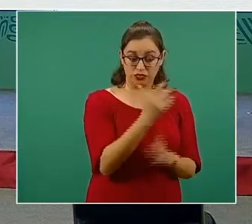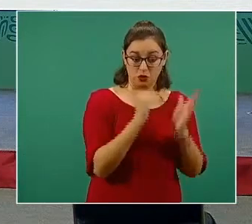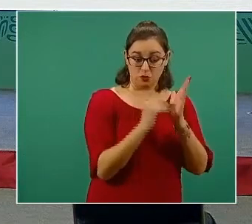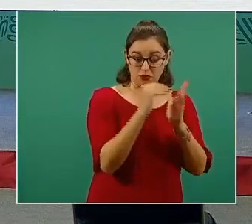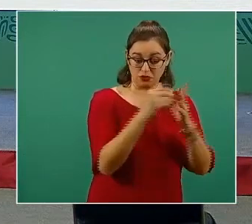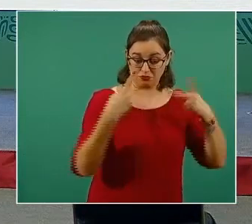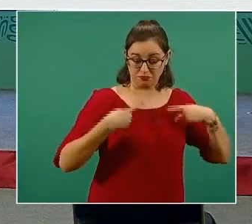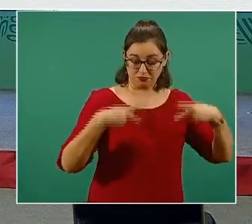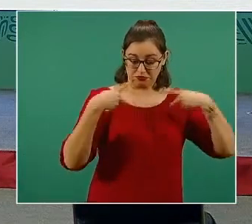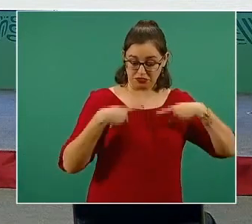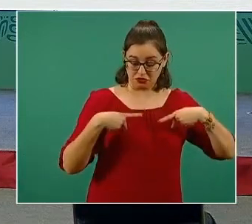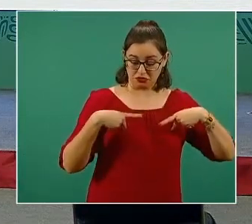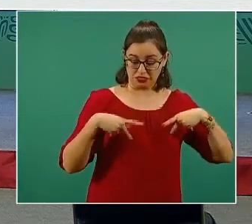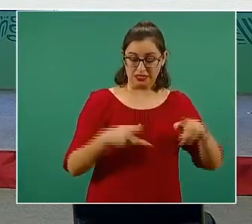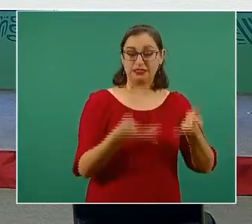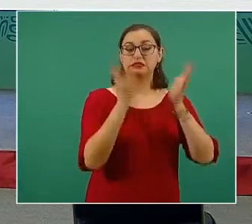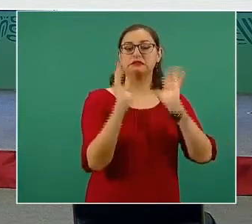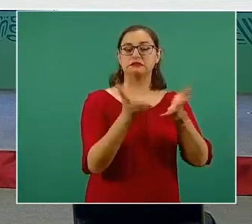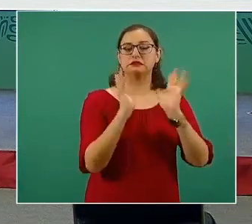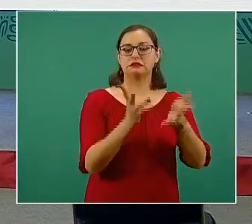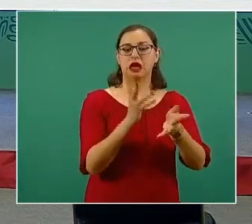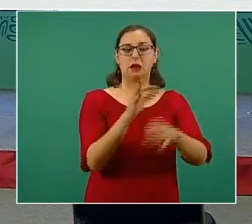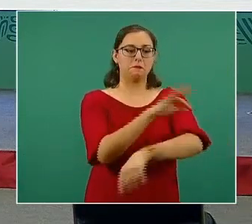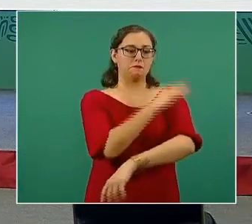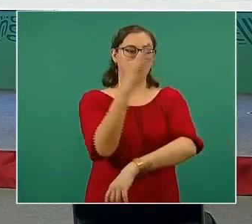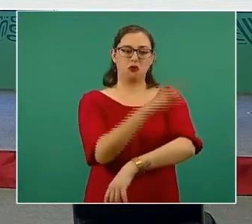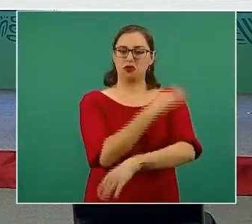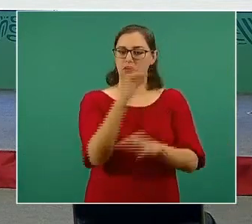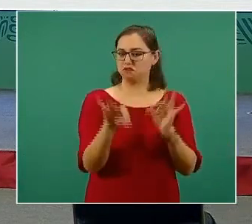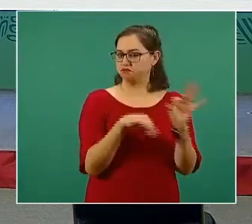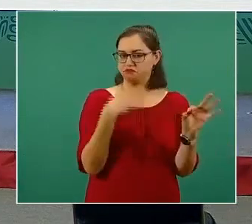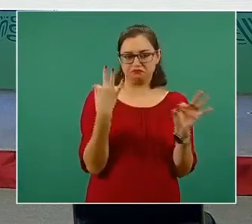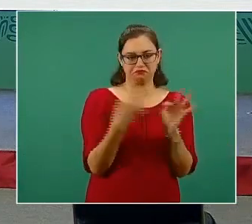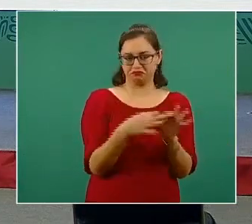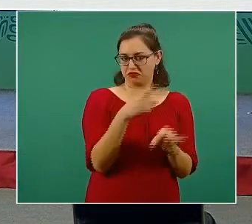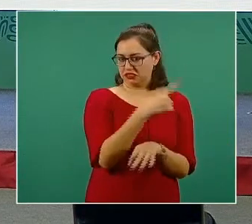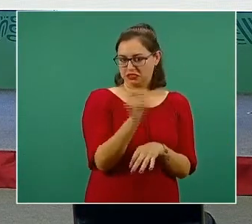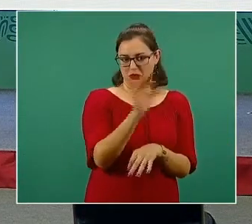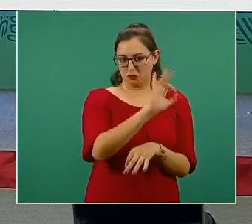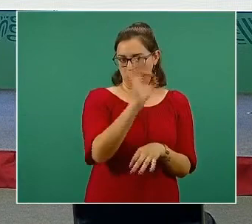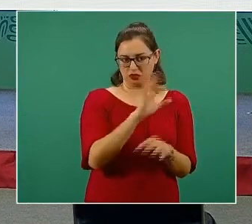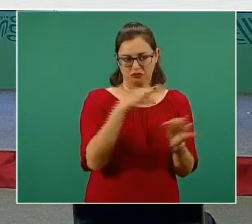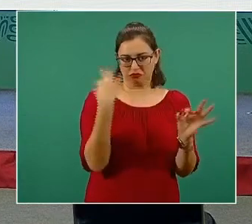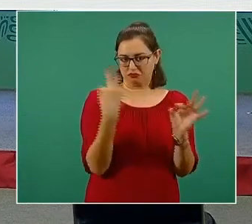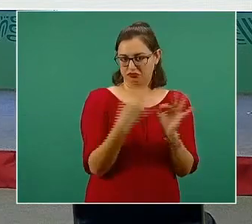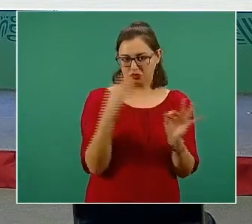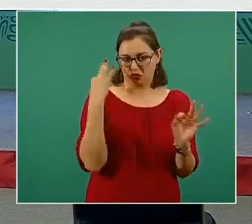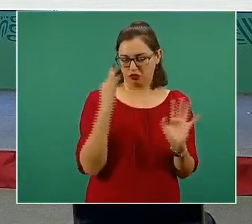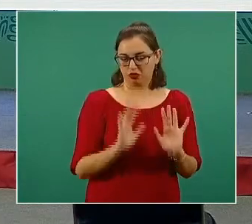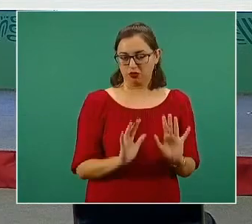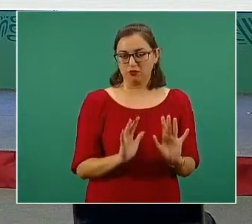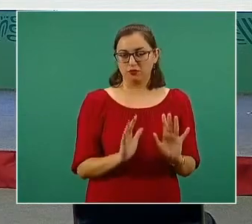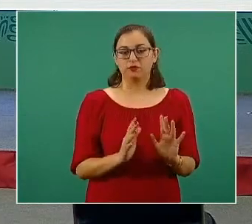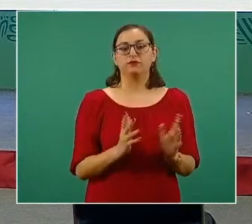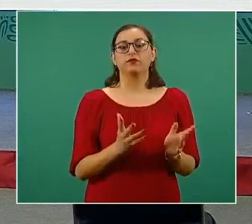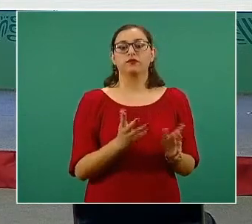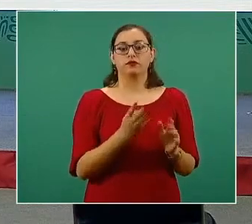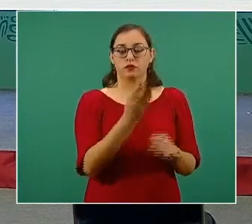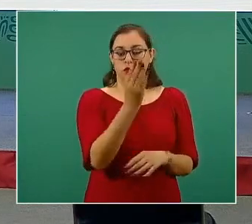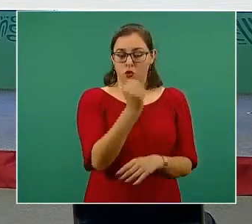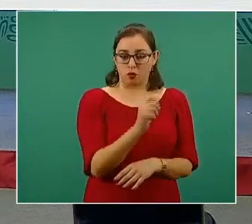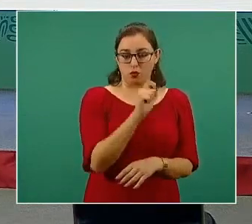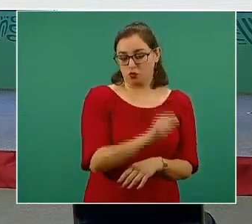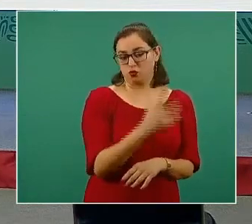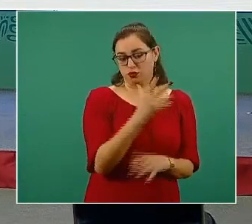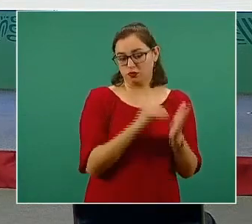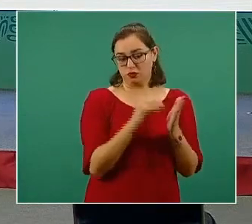millones de personas en nuestro país cuentan con un esquema completo de vacunación. Este es el número de esquemas completos